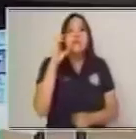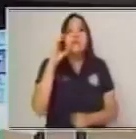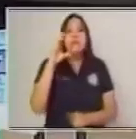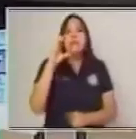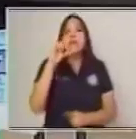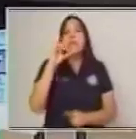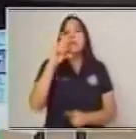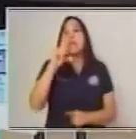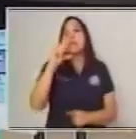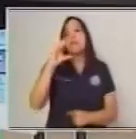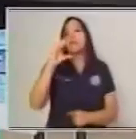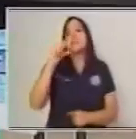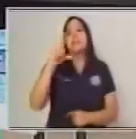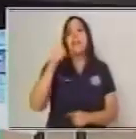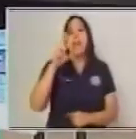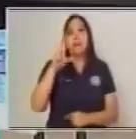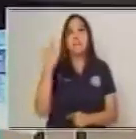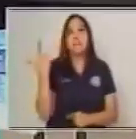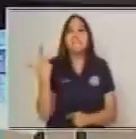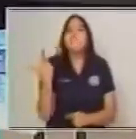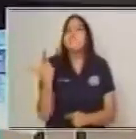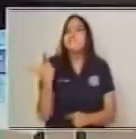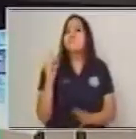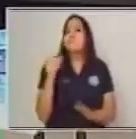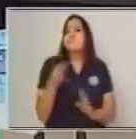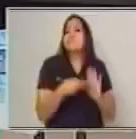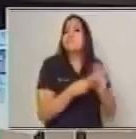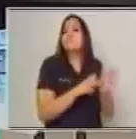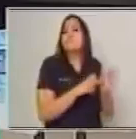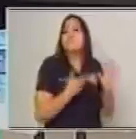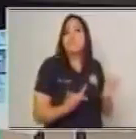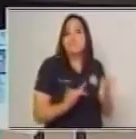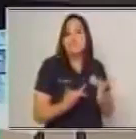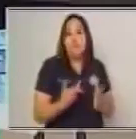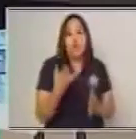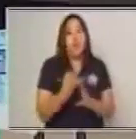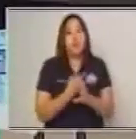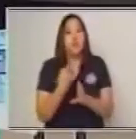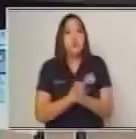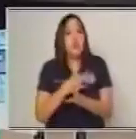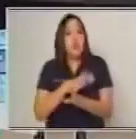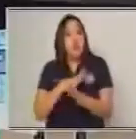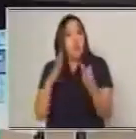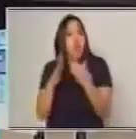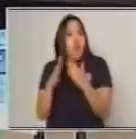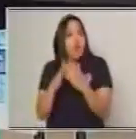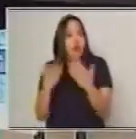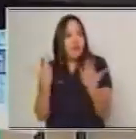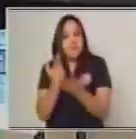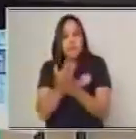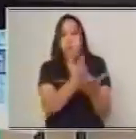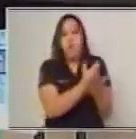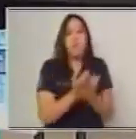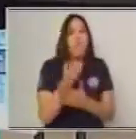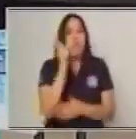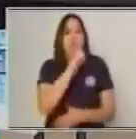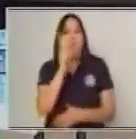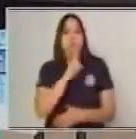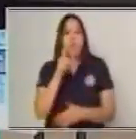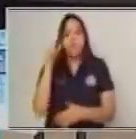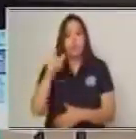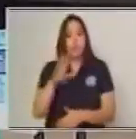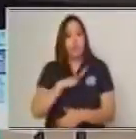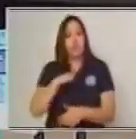María recicló las latas convirtiéndolas en chinchines. Los chinchines son instrumentos que